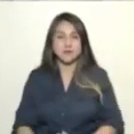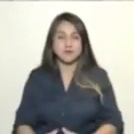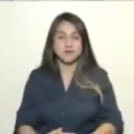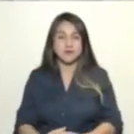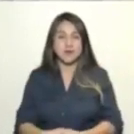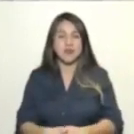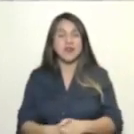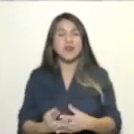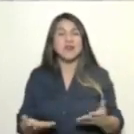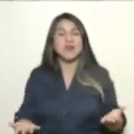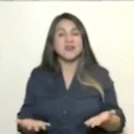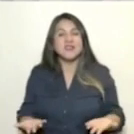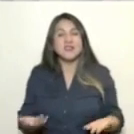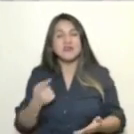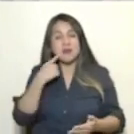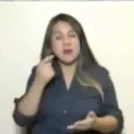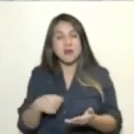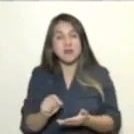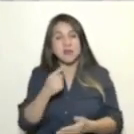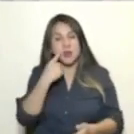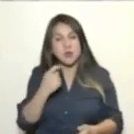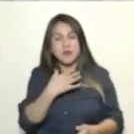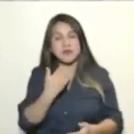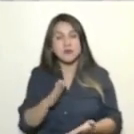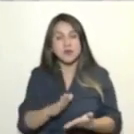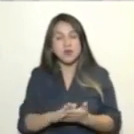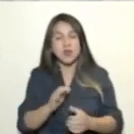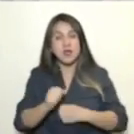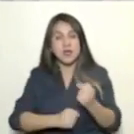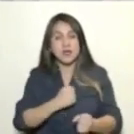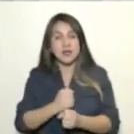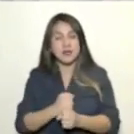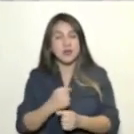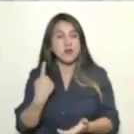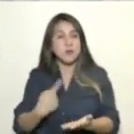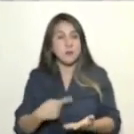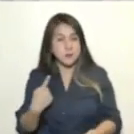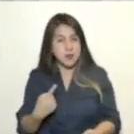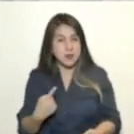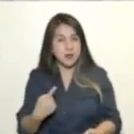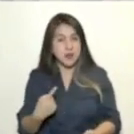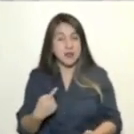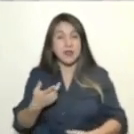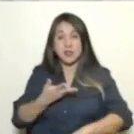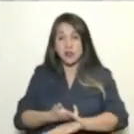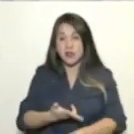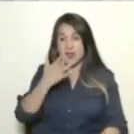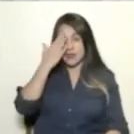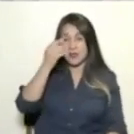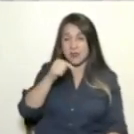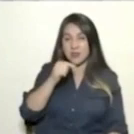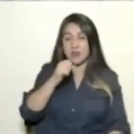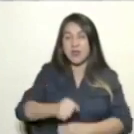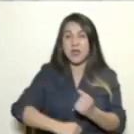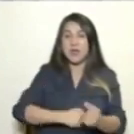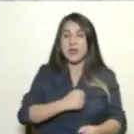¿Qué reconocería el hombre que se murió el año 1000? De lo que existe hoy en el año